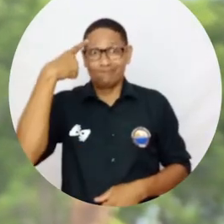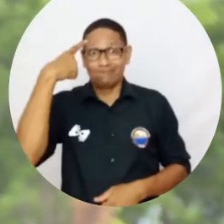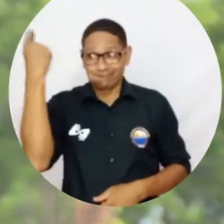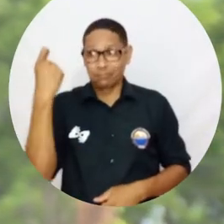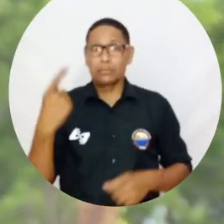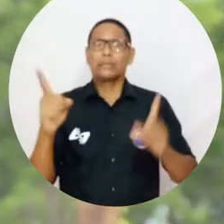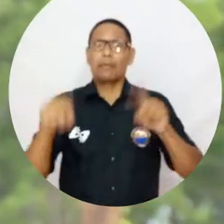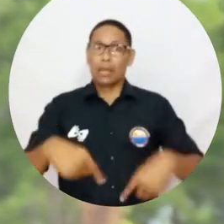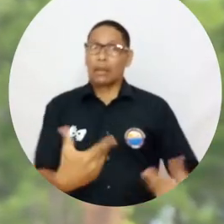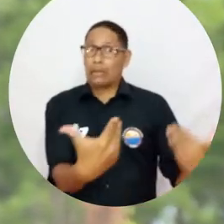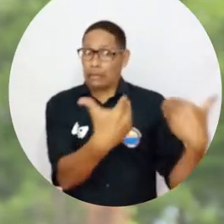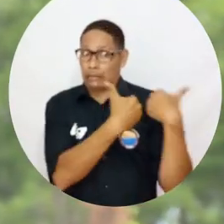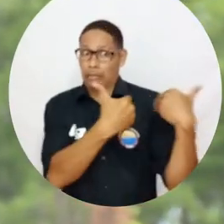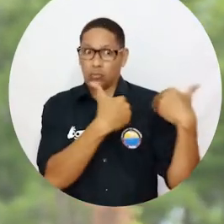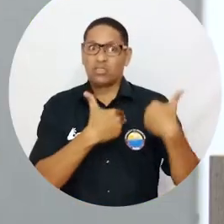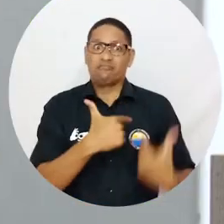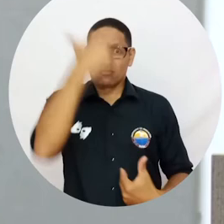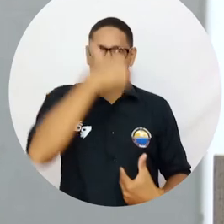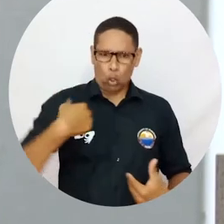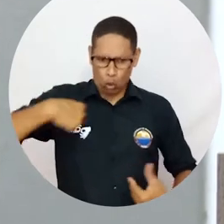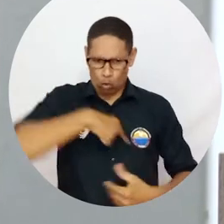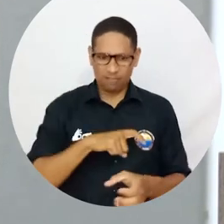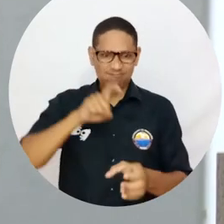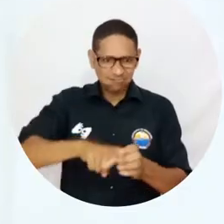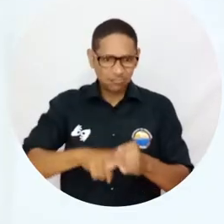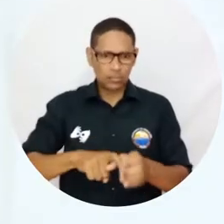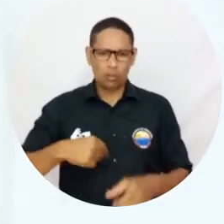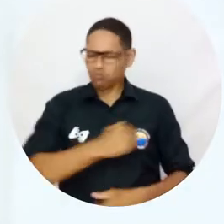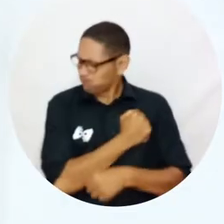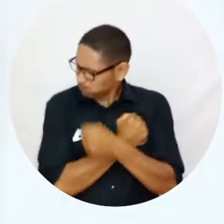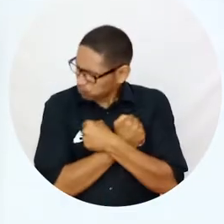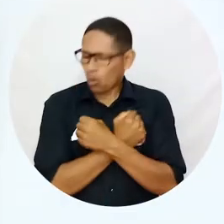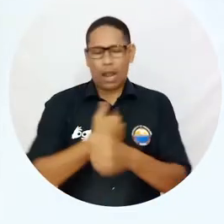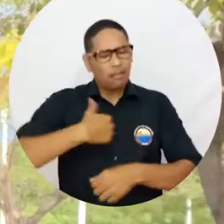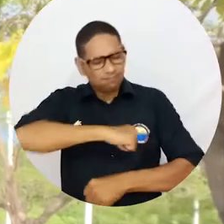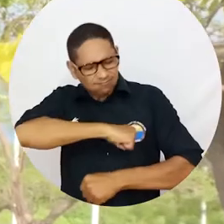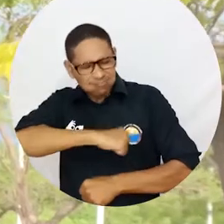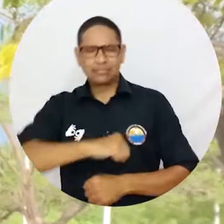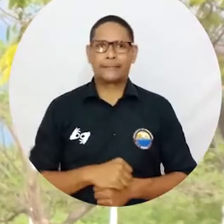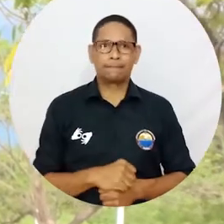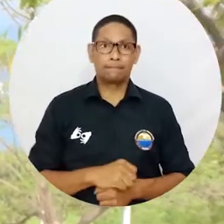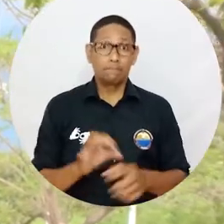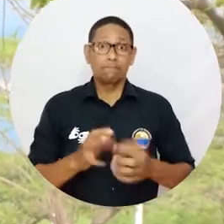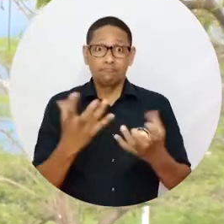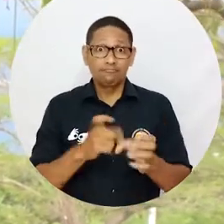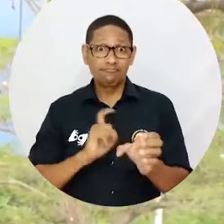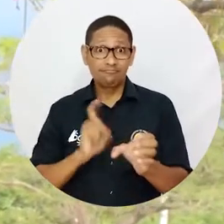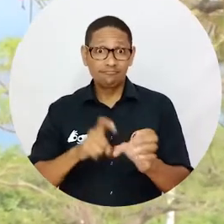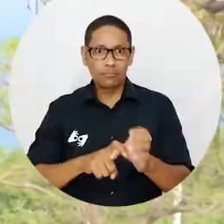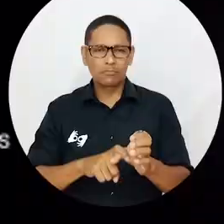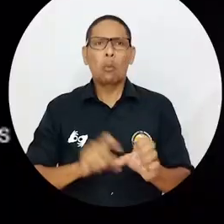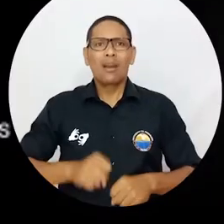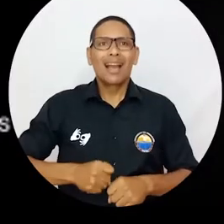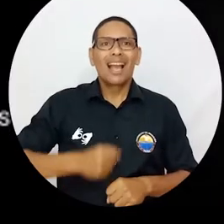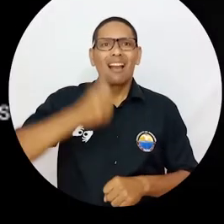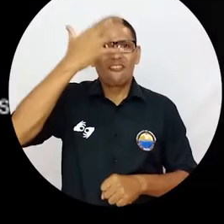responsabilidad que estamos asumiendo todos y cada uno de los miembros con mucho amor y mucha entrega. Para inscribirse, pueden ingresar muy fácilmente a las redes